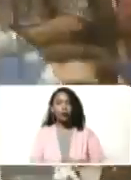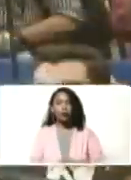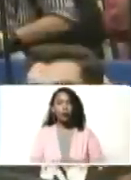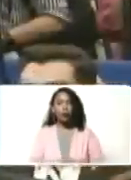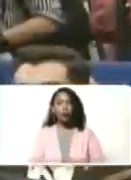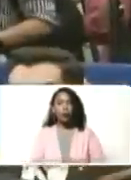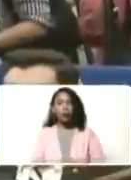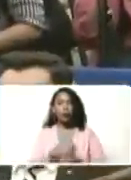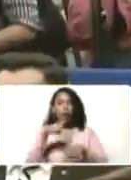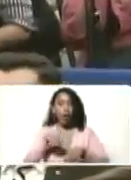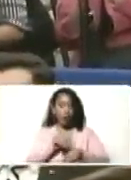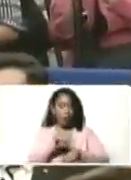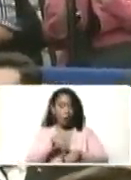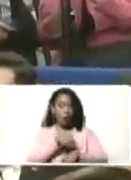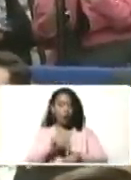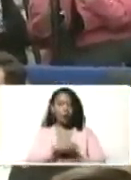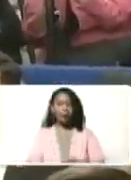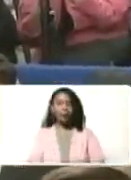En estas horas,